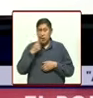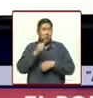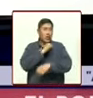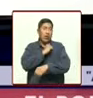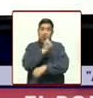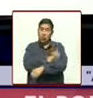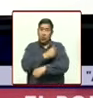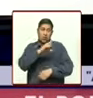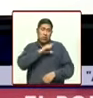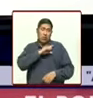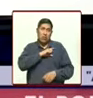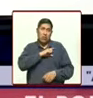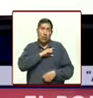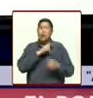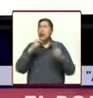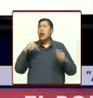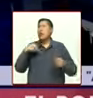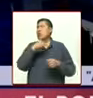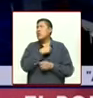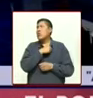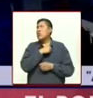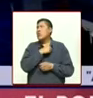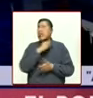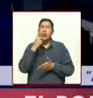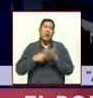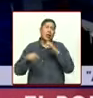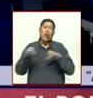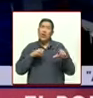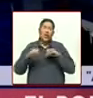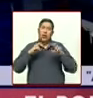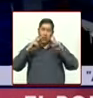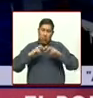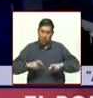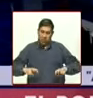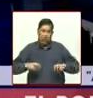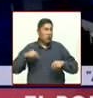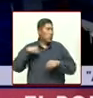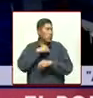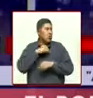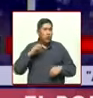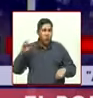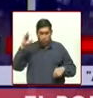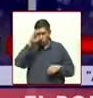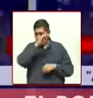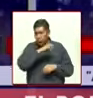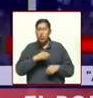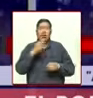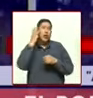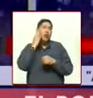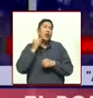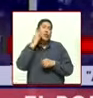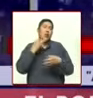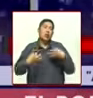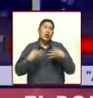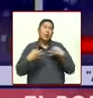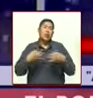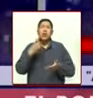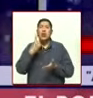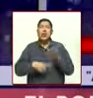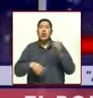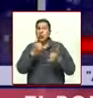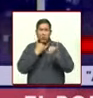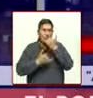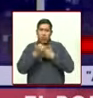las autoridades policiales. Ahora, nosotros lo que estamos haciendo es investigar. Lo que estamos buscando es que expertos nos expliquen qué es lo que